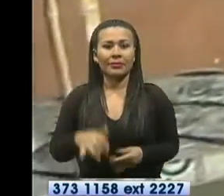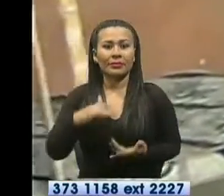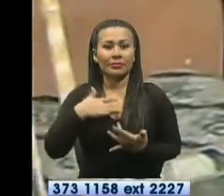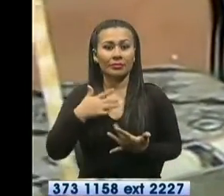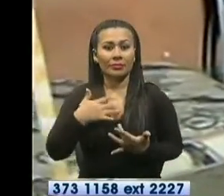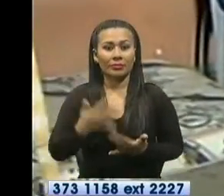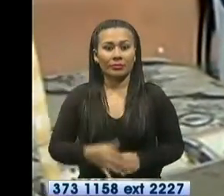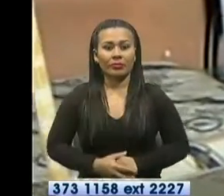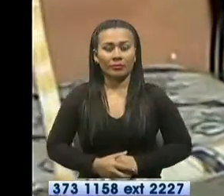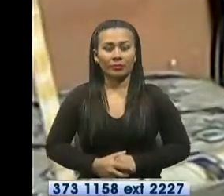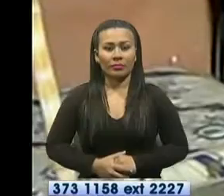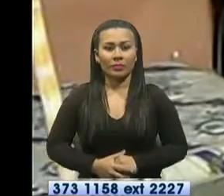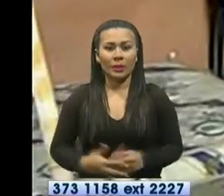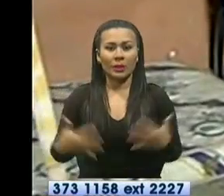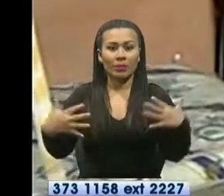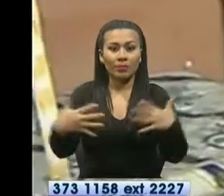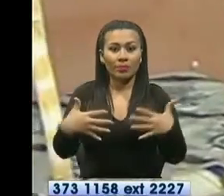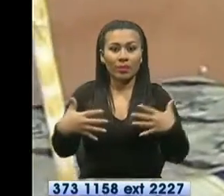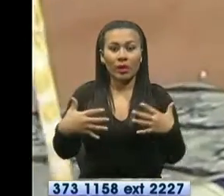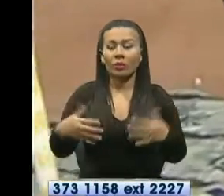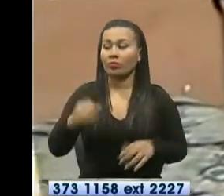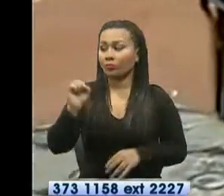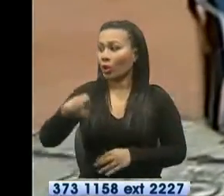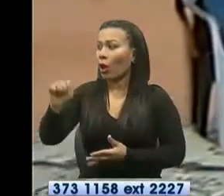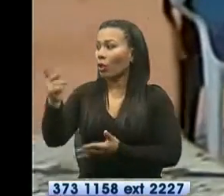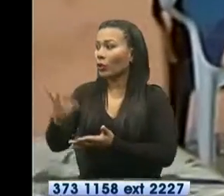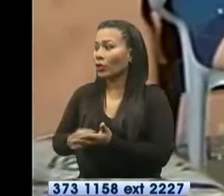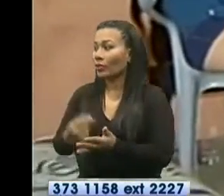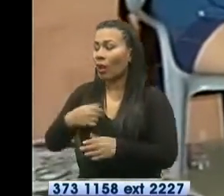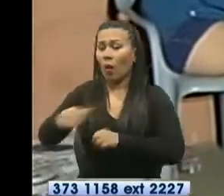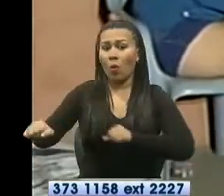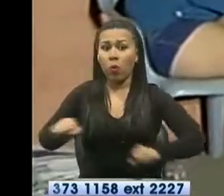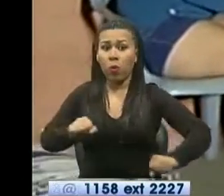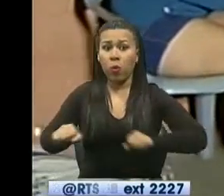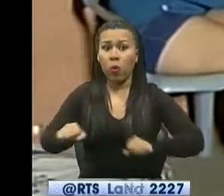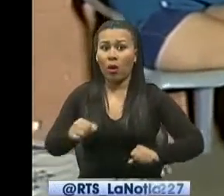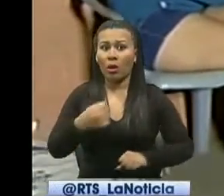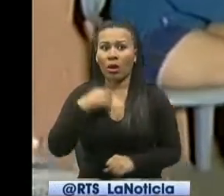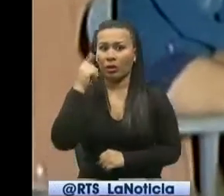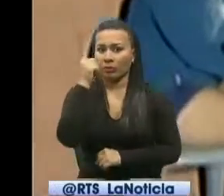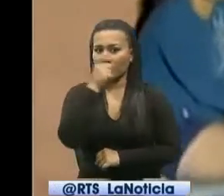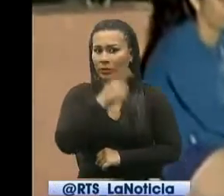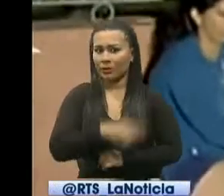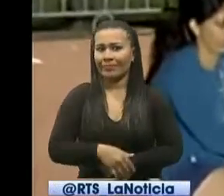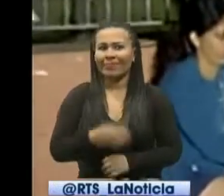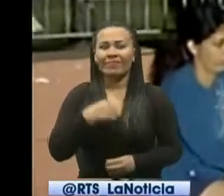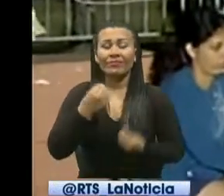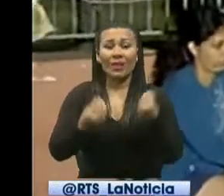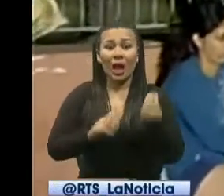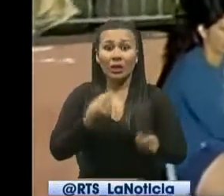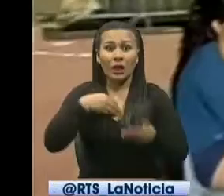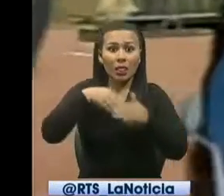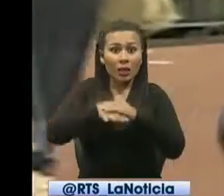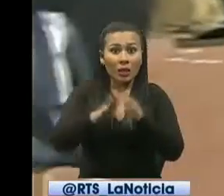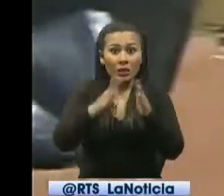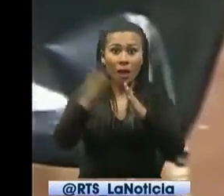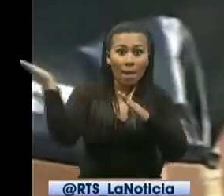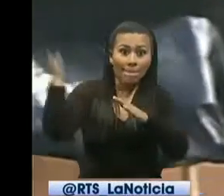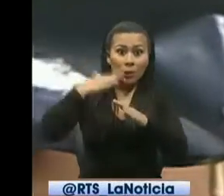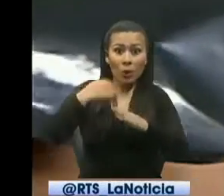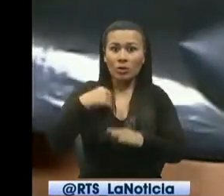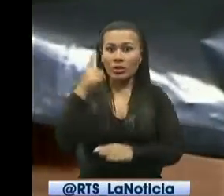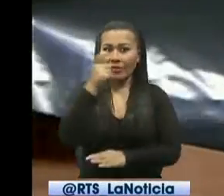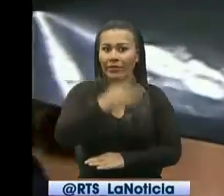poco ese temor de que pueda generarse una nueva réplica y que ellos puedan quedar al interior de sus domicilios.